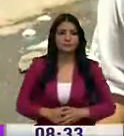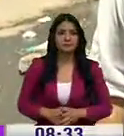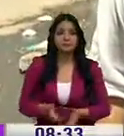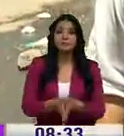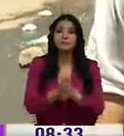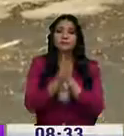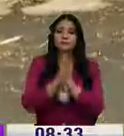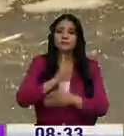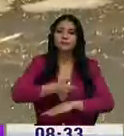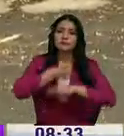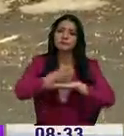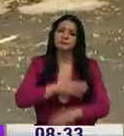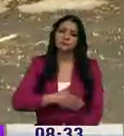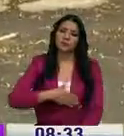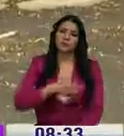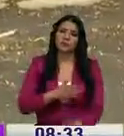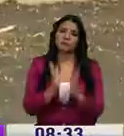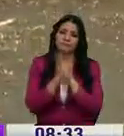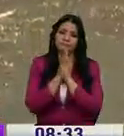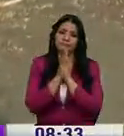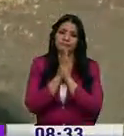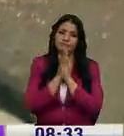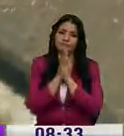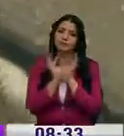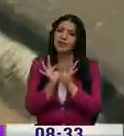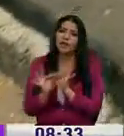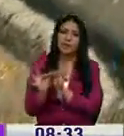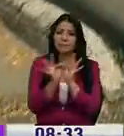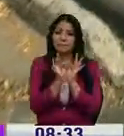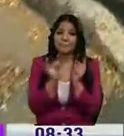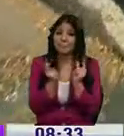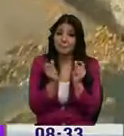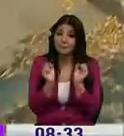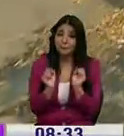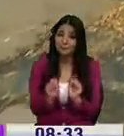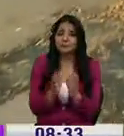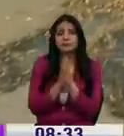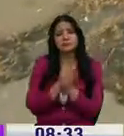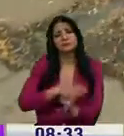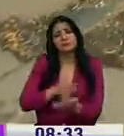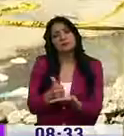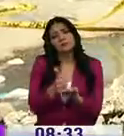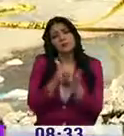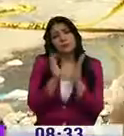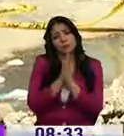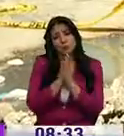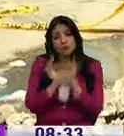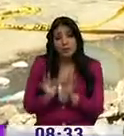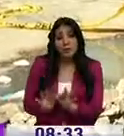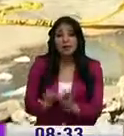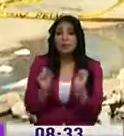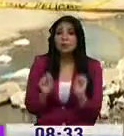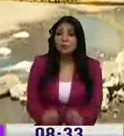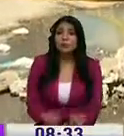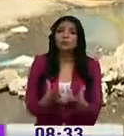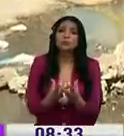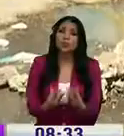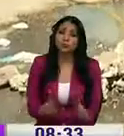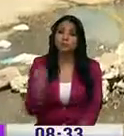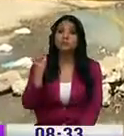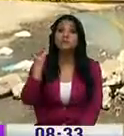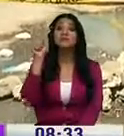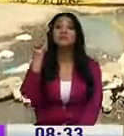a la autoridad competente su oportuna intervención. Sí, que nos ayude con el arreglo de estos y el arreglo también de